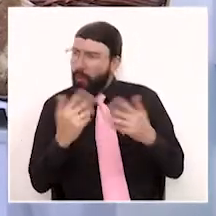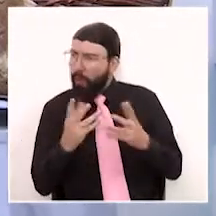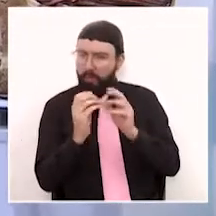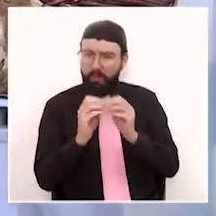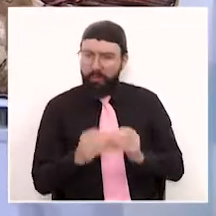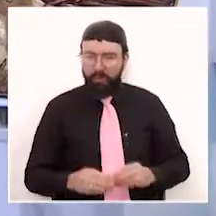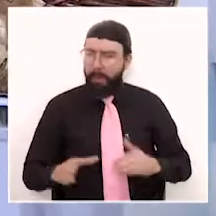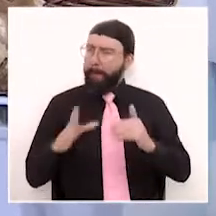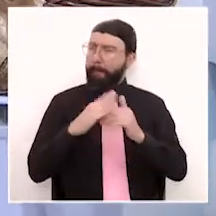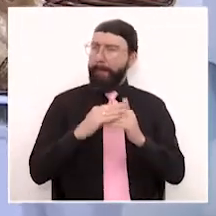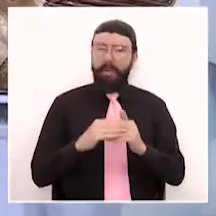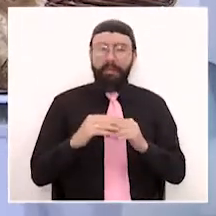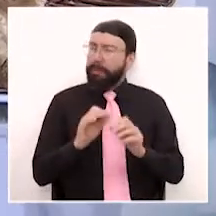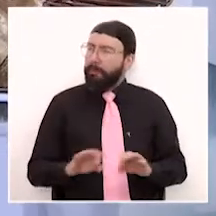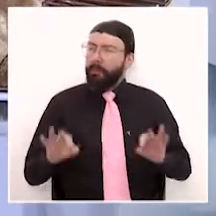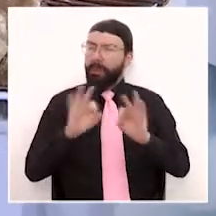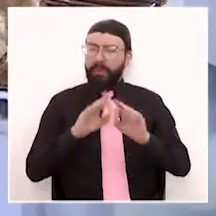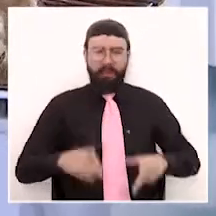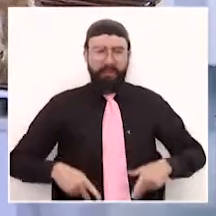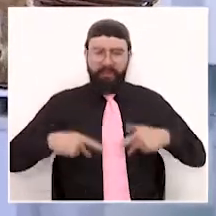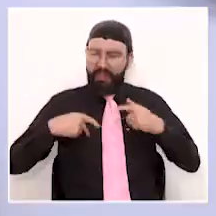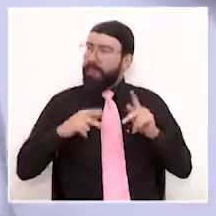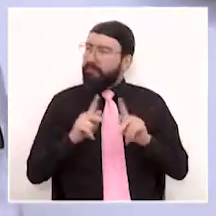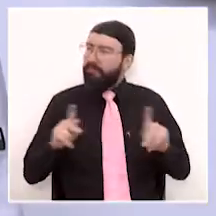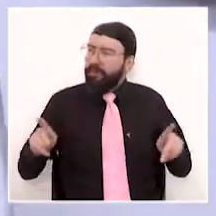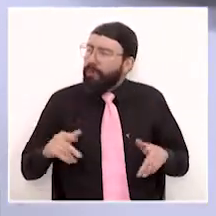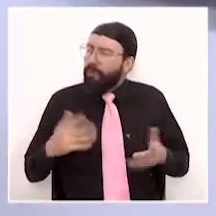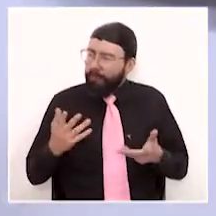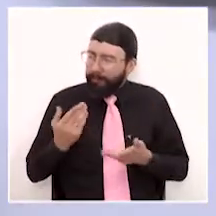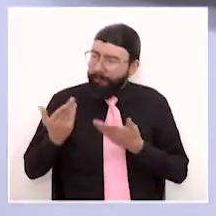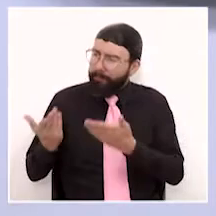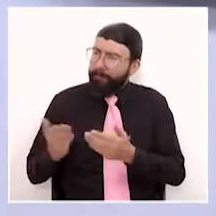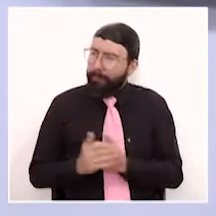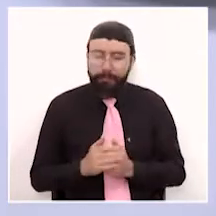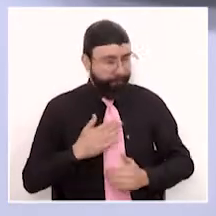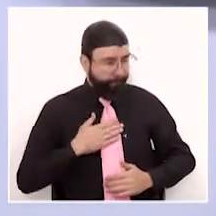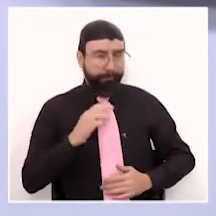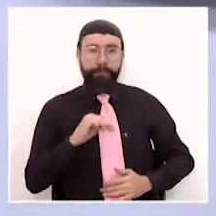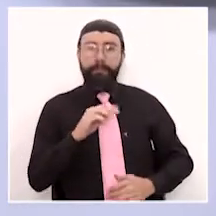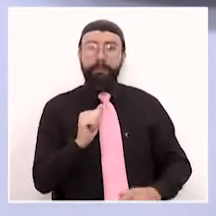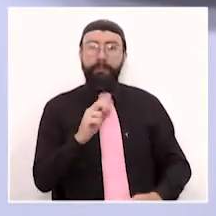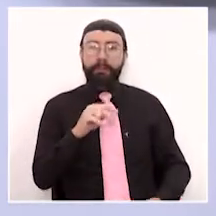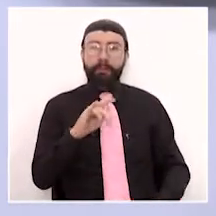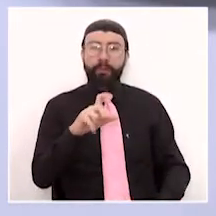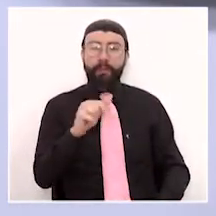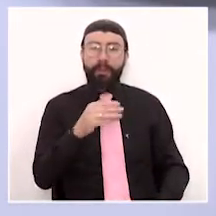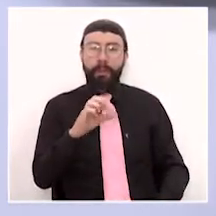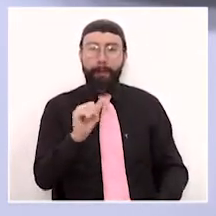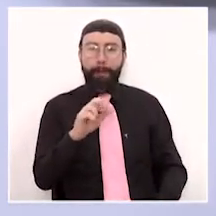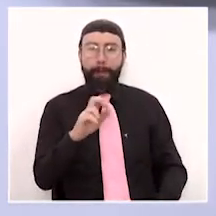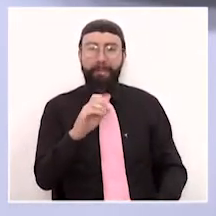importante que ha sido el pan en la vida del ser humano. Claro que sí. Bueno, yo soy Manuela Paredes, yo soy ingeniera industrial,